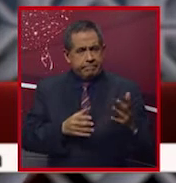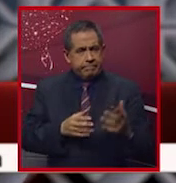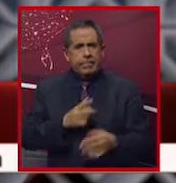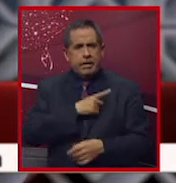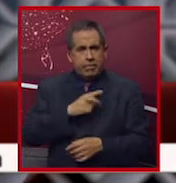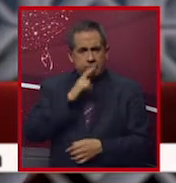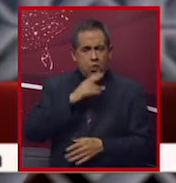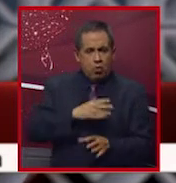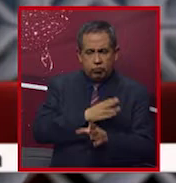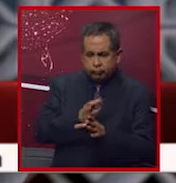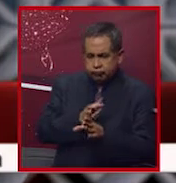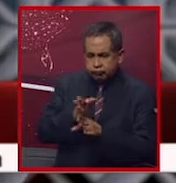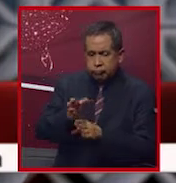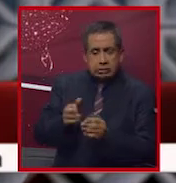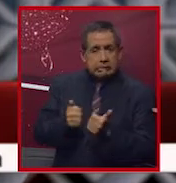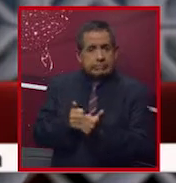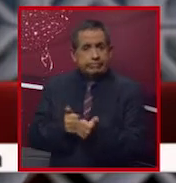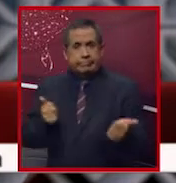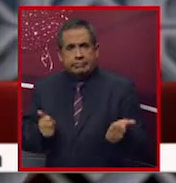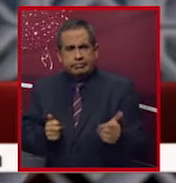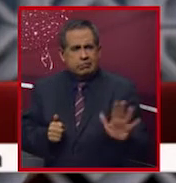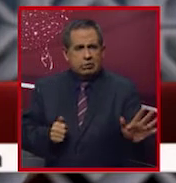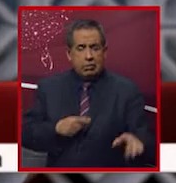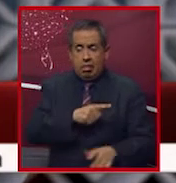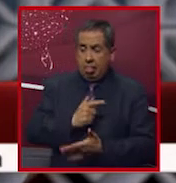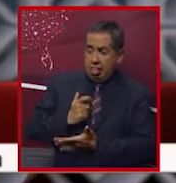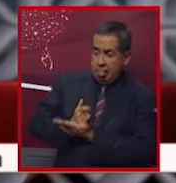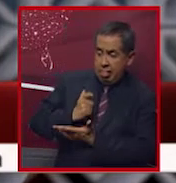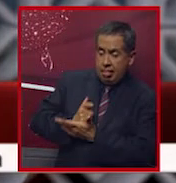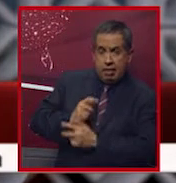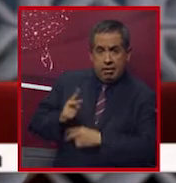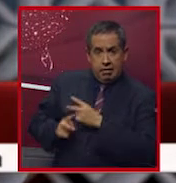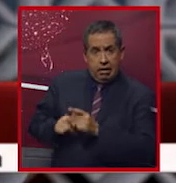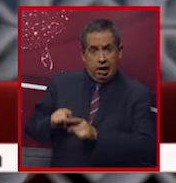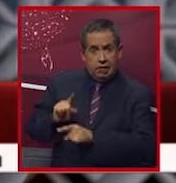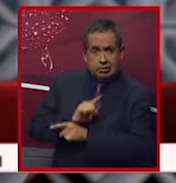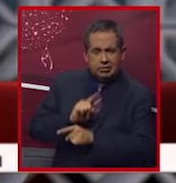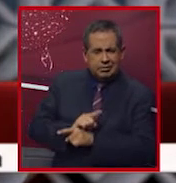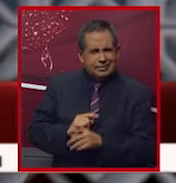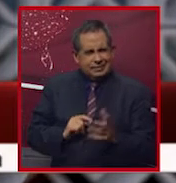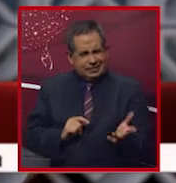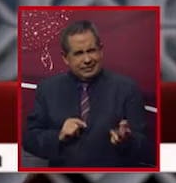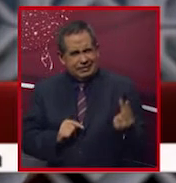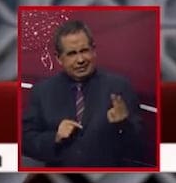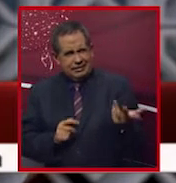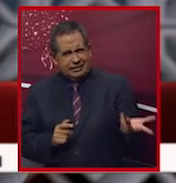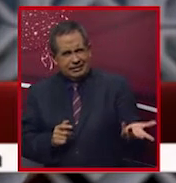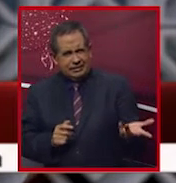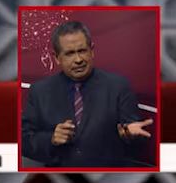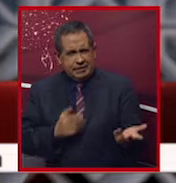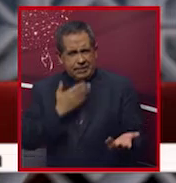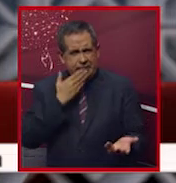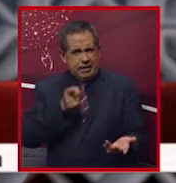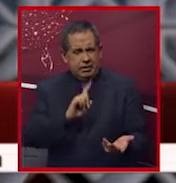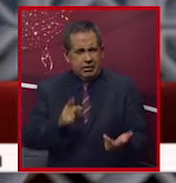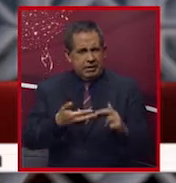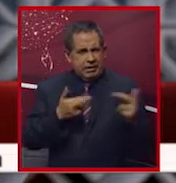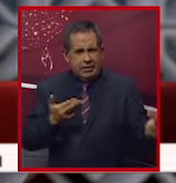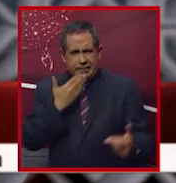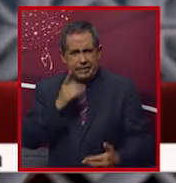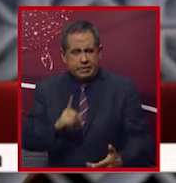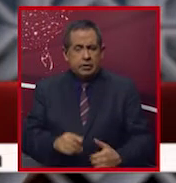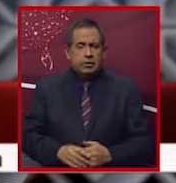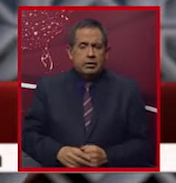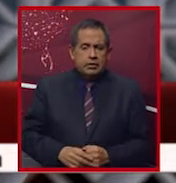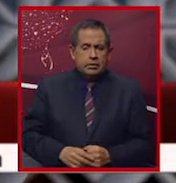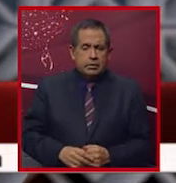para el aislamiento económico y utilizar la amenaza como mecanismo en las relaciones internacionales. Del